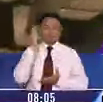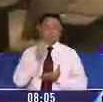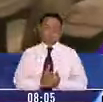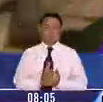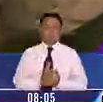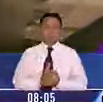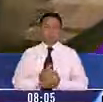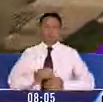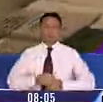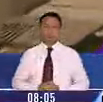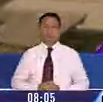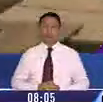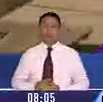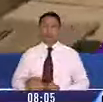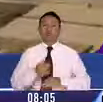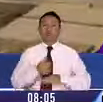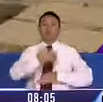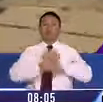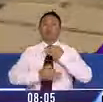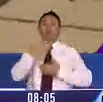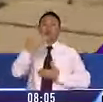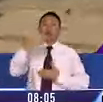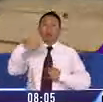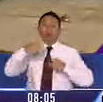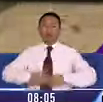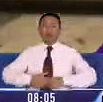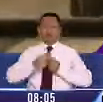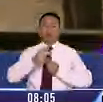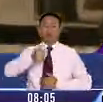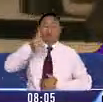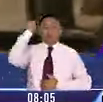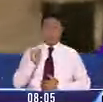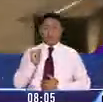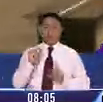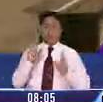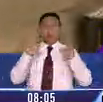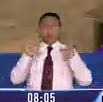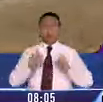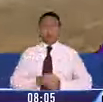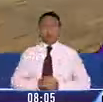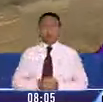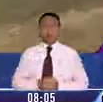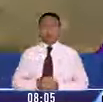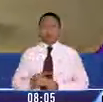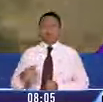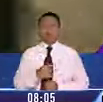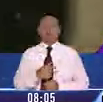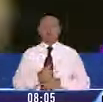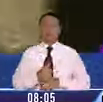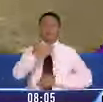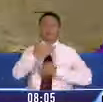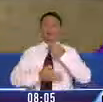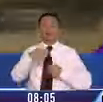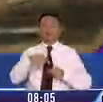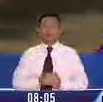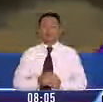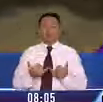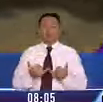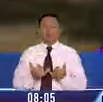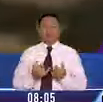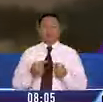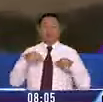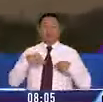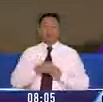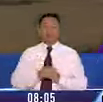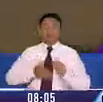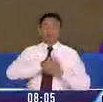mediante este juicio político que arrancó ayer, refiriéndose precisamente al juicio político. Estamos yendo